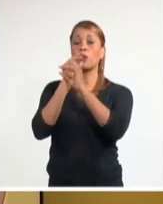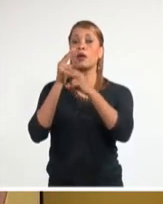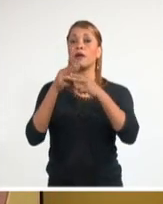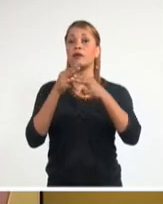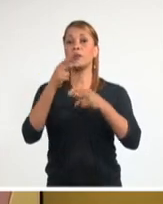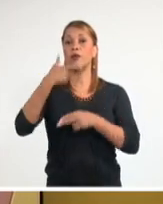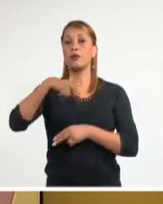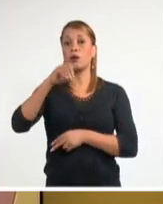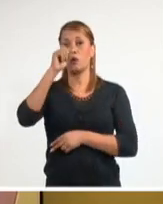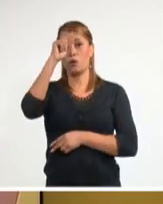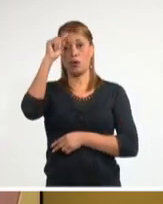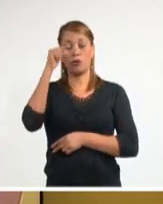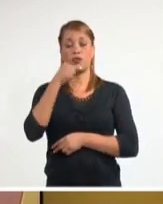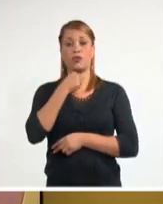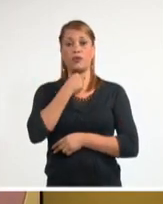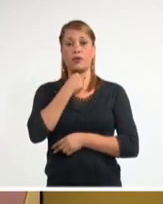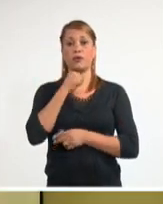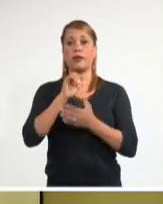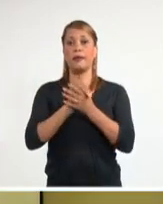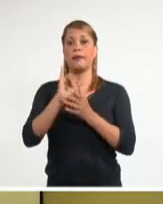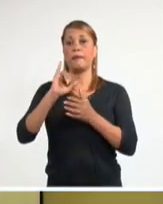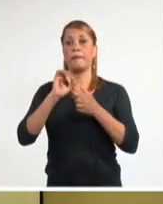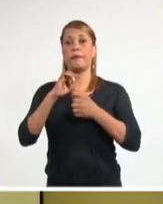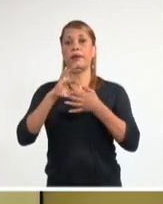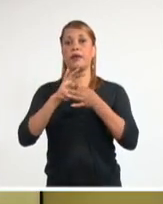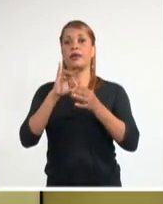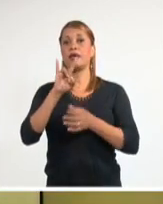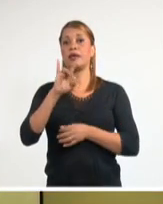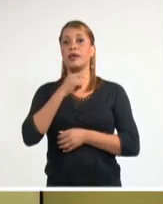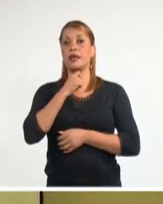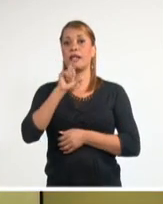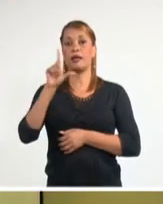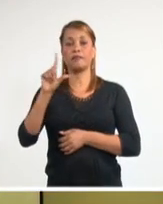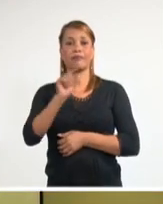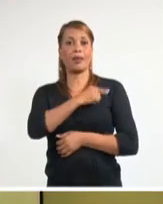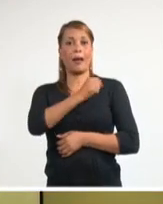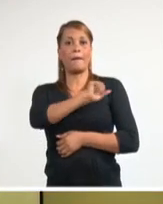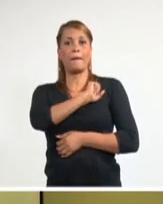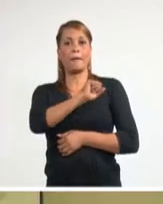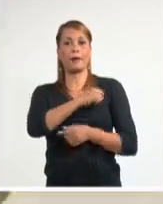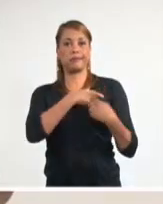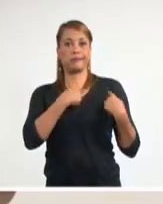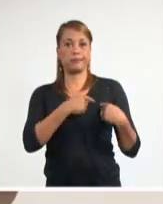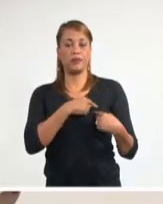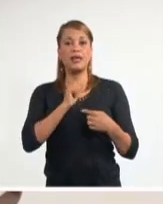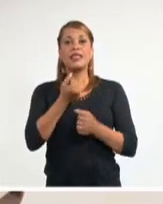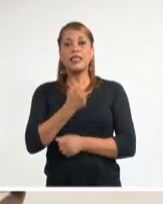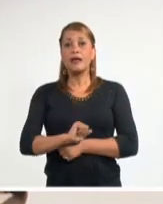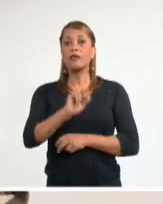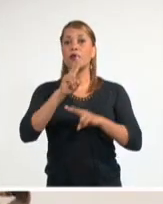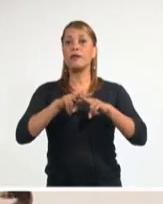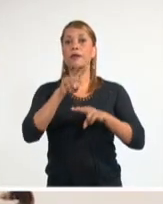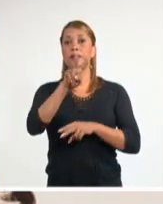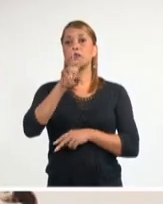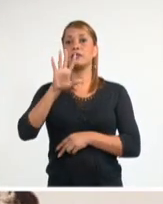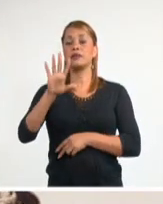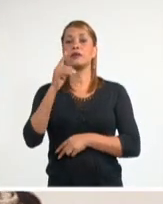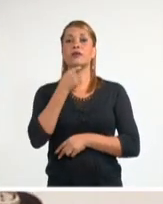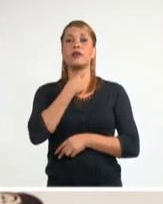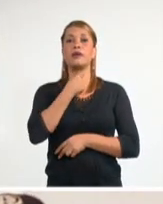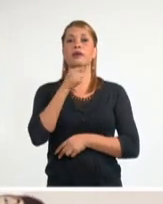Grego Castro, el Greco, a consecuencia de un paro respiratorio. El Greco nació en La Habana el 25 de enero